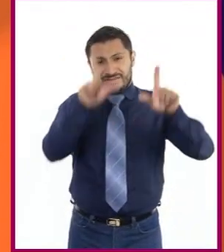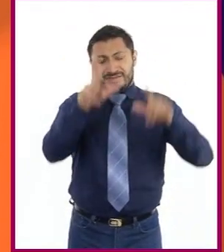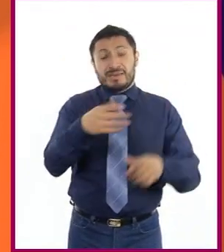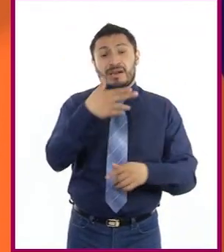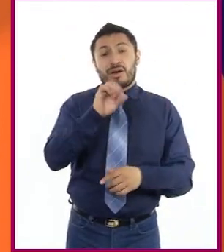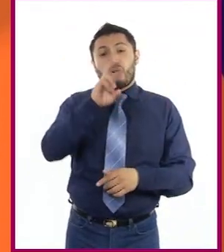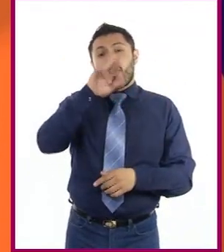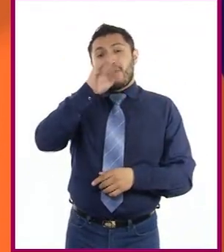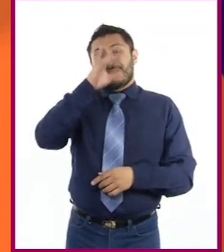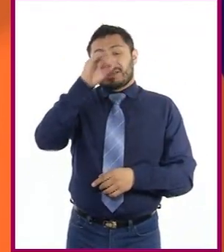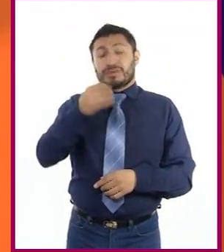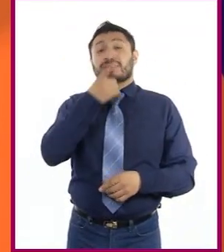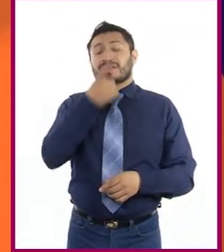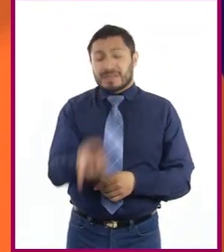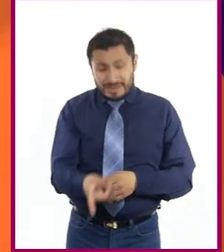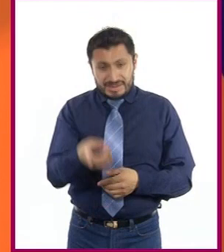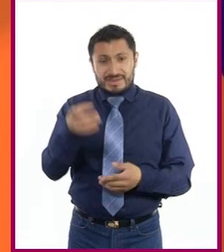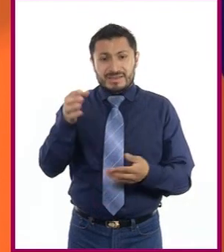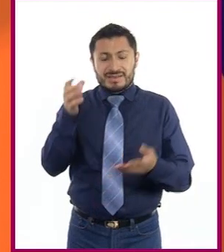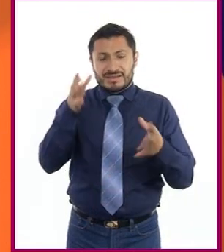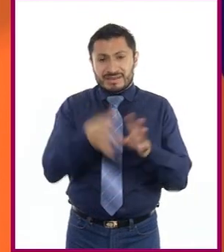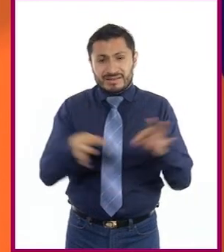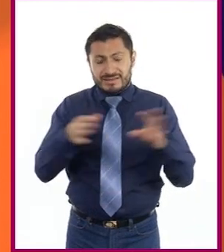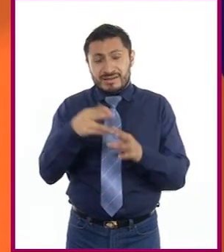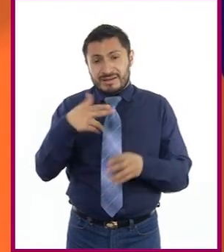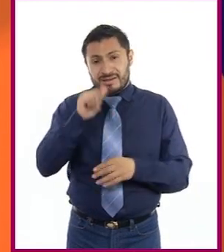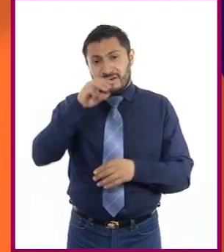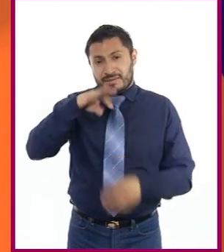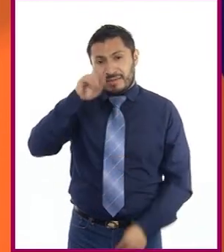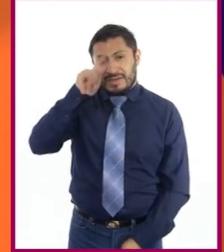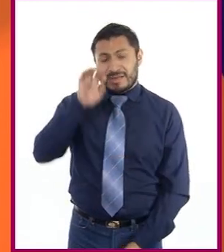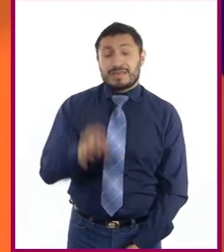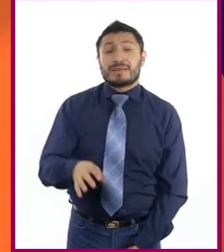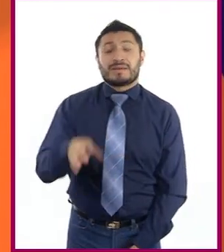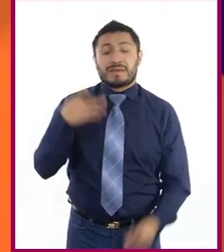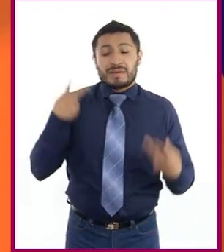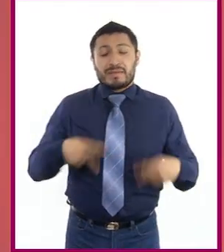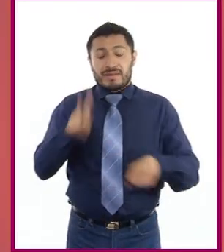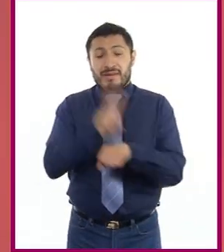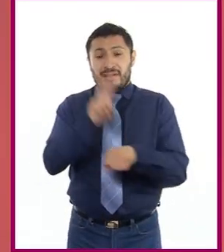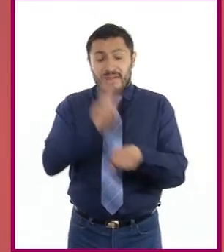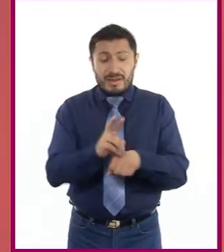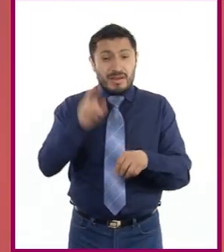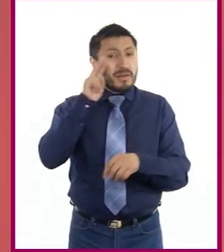Horacio decide contarle a Hamlet que los guardias vieron al fantasma del rey.